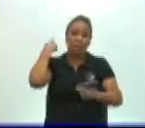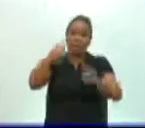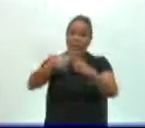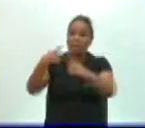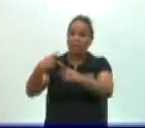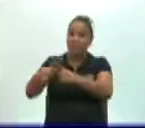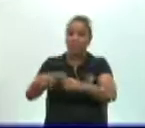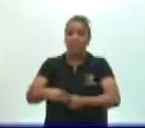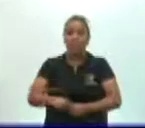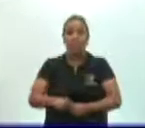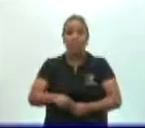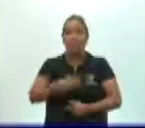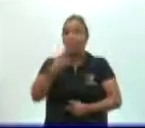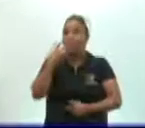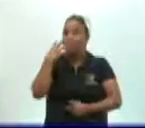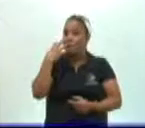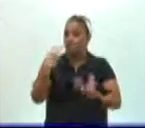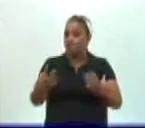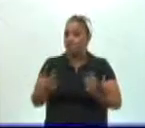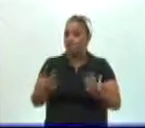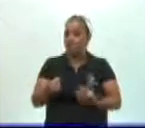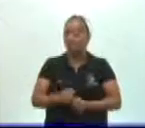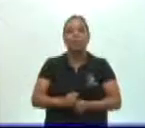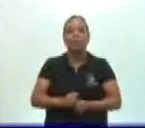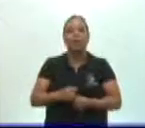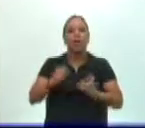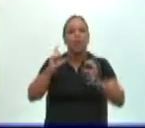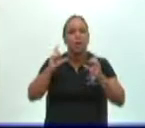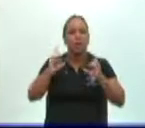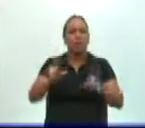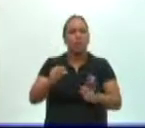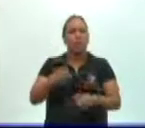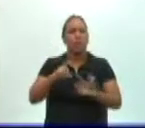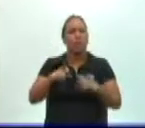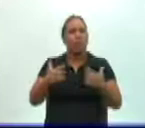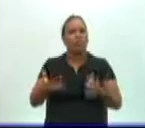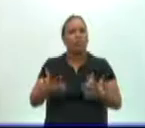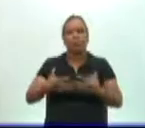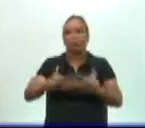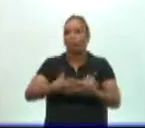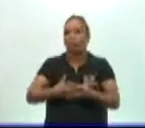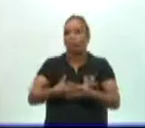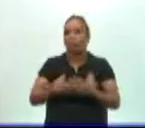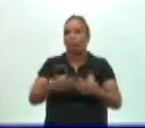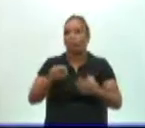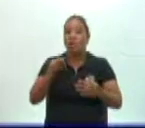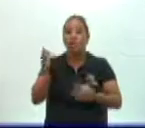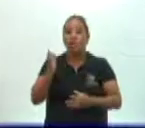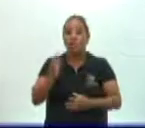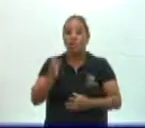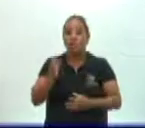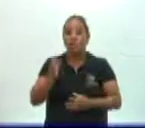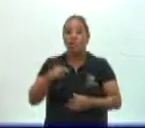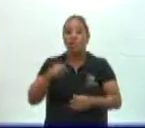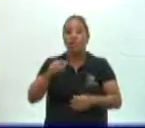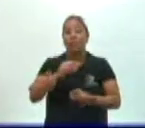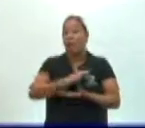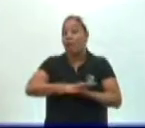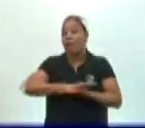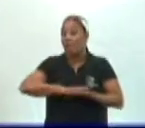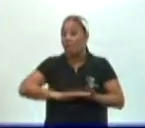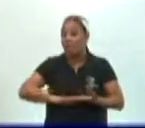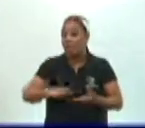Es importante que hayas establecido cuáles son los aspectos fundamentales o hechos fundacionales que van a permitir